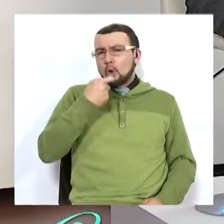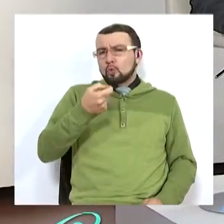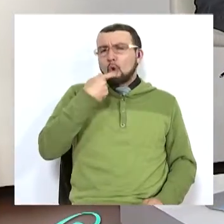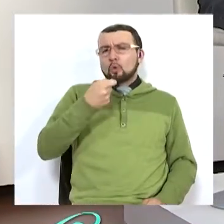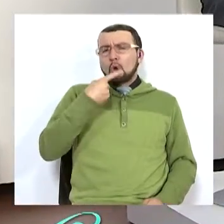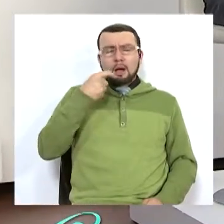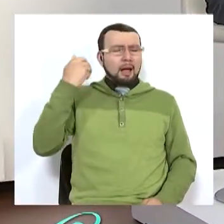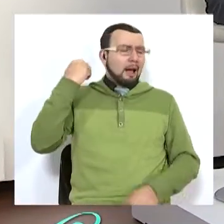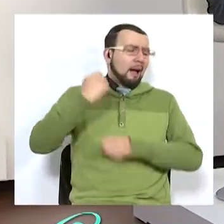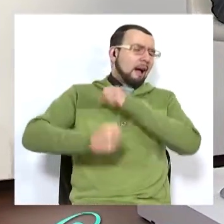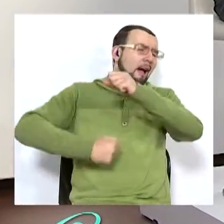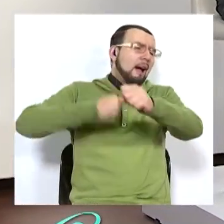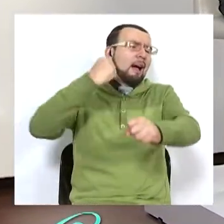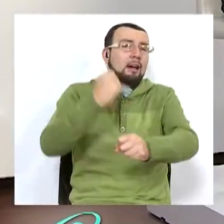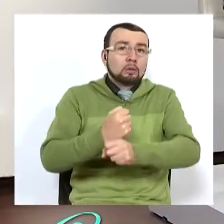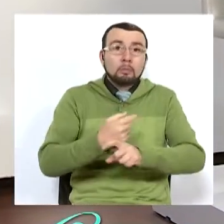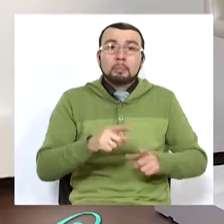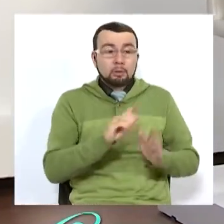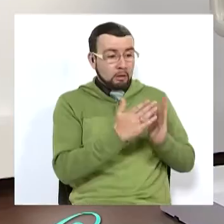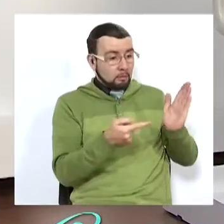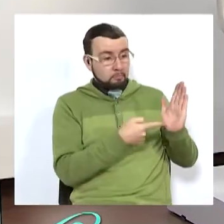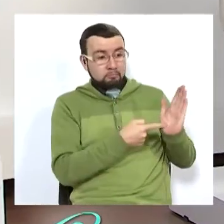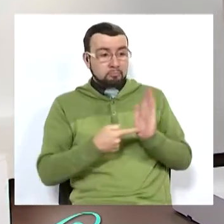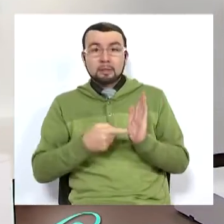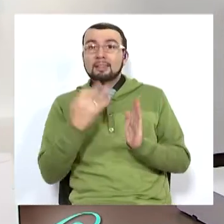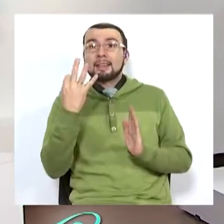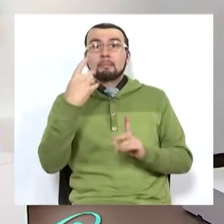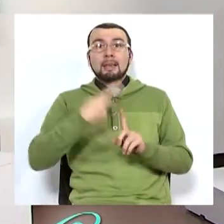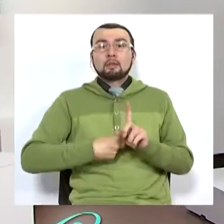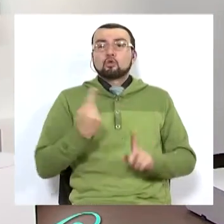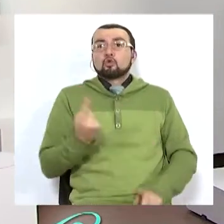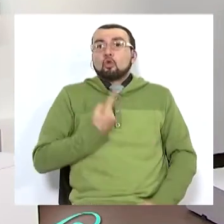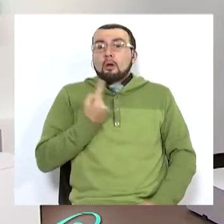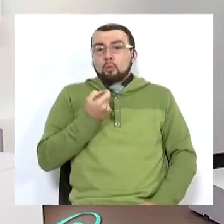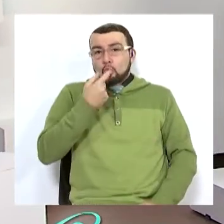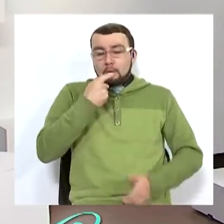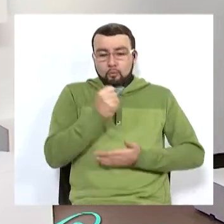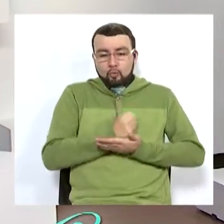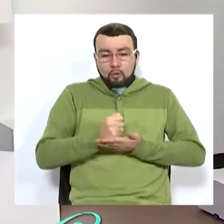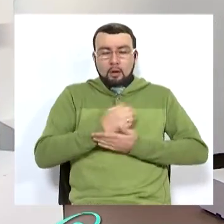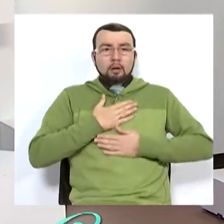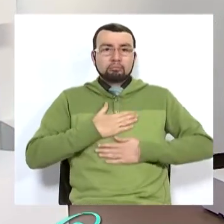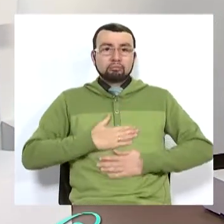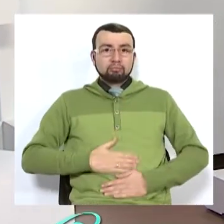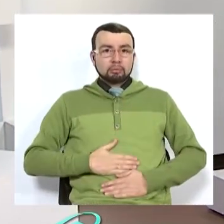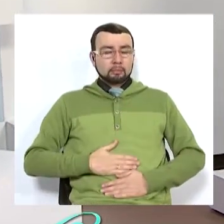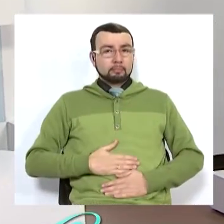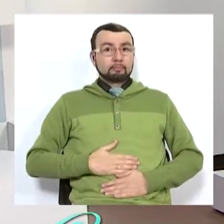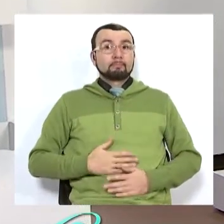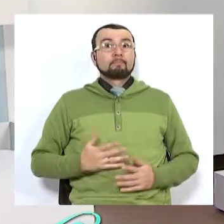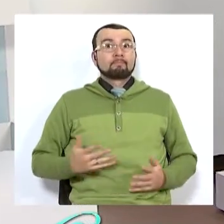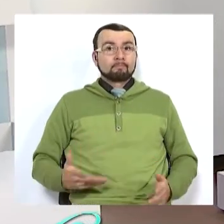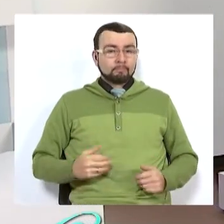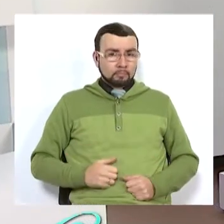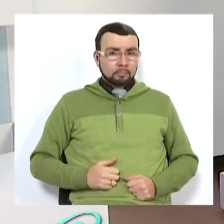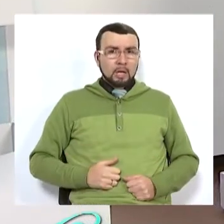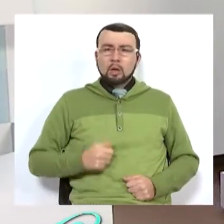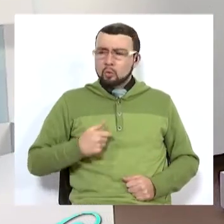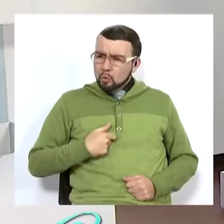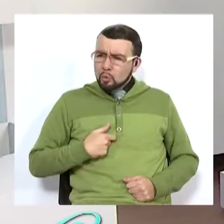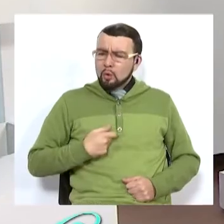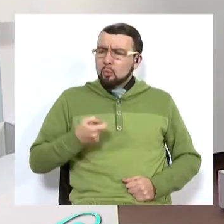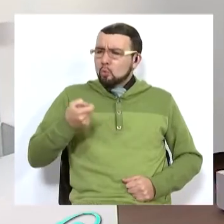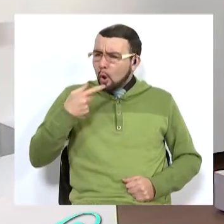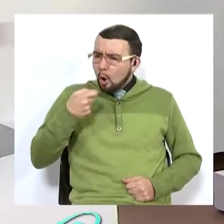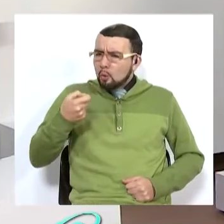cuando los libros dicen que no se debe tomar más de 3 meses. Y entonces la pregunta es, ¿será que ese producto que me